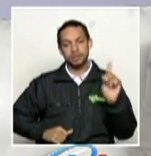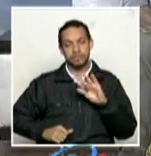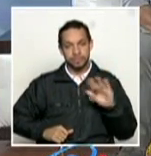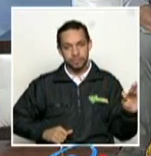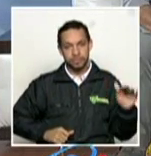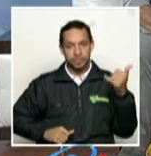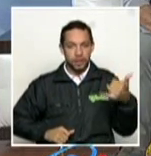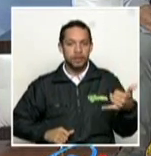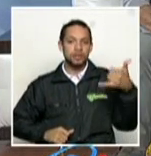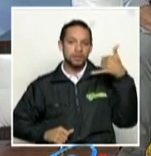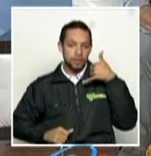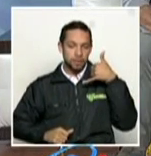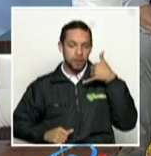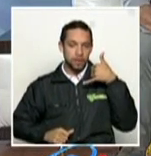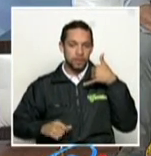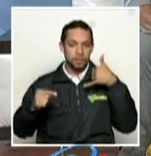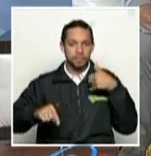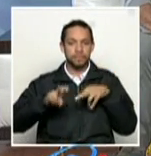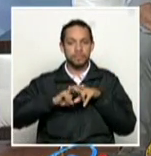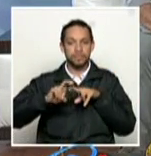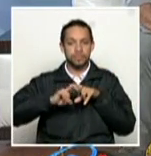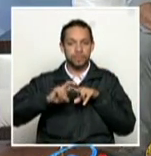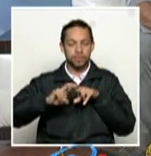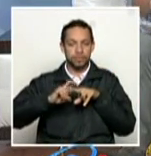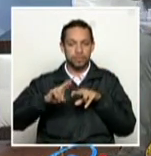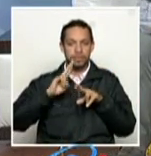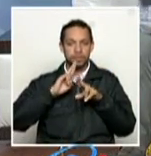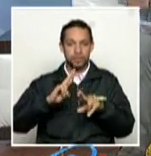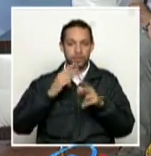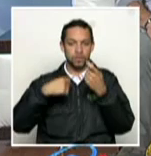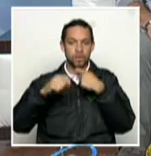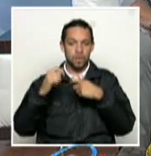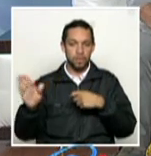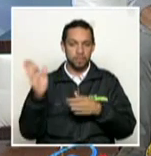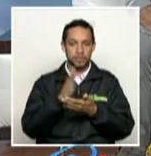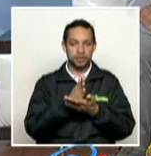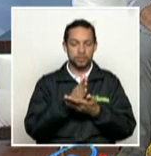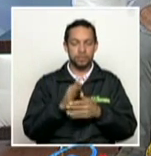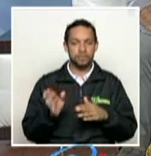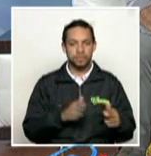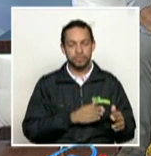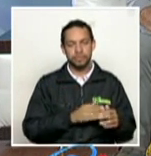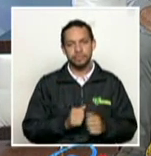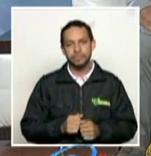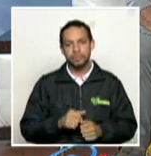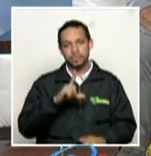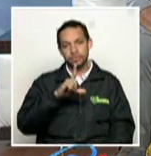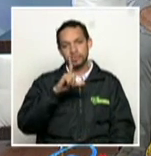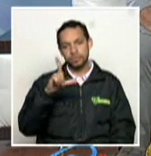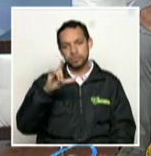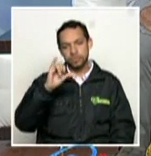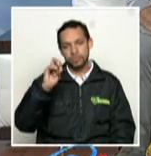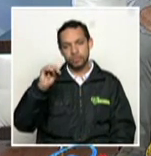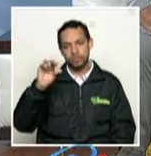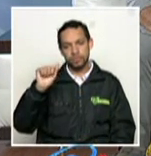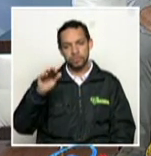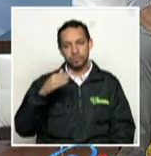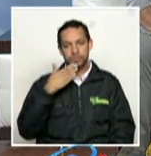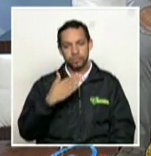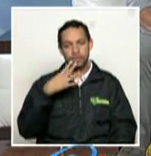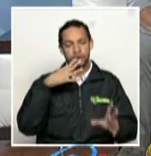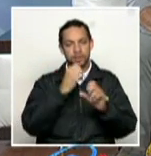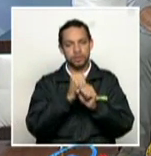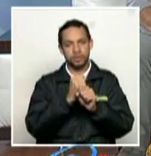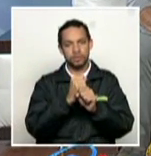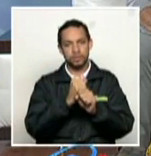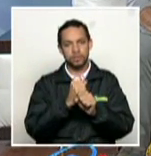a esta llamada que acaba de entrar y es de Manizales y la respuesta después de comerciales. Liliana en Manizales, adelante. Muy buenas